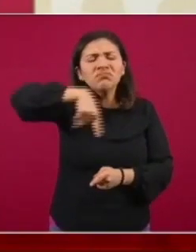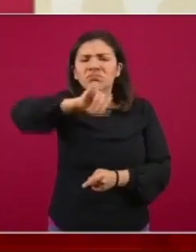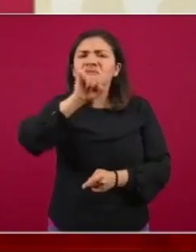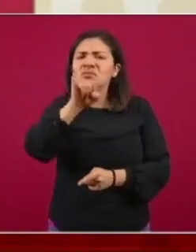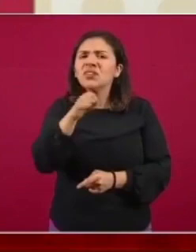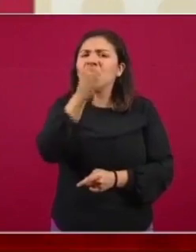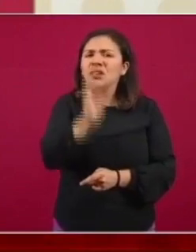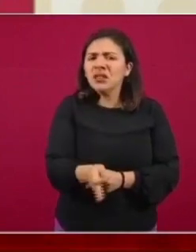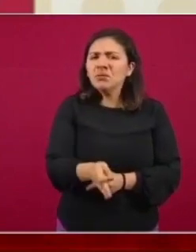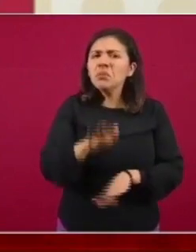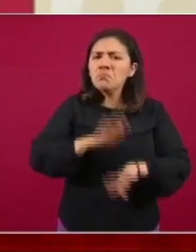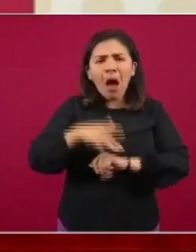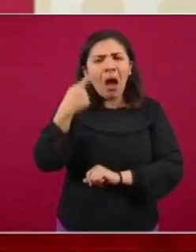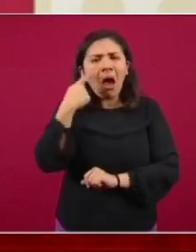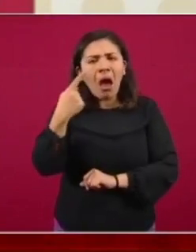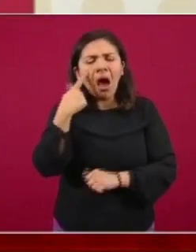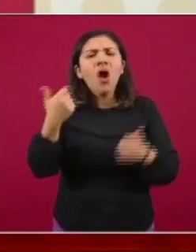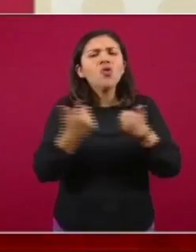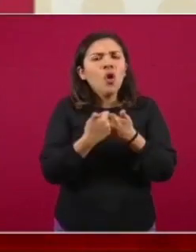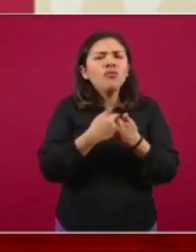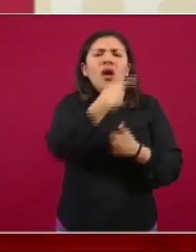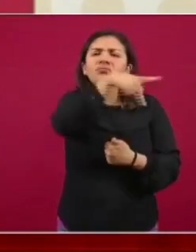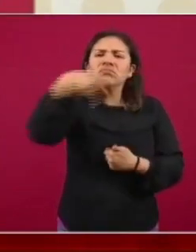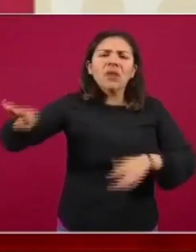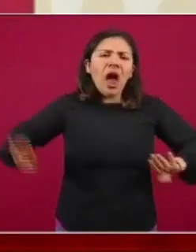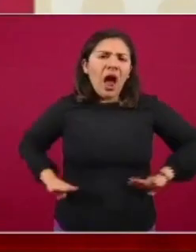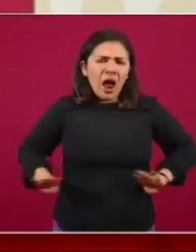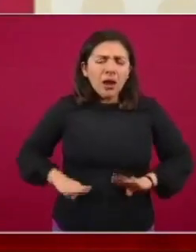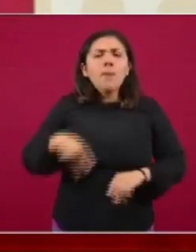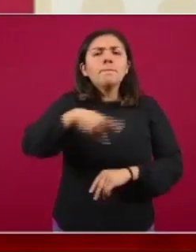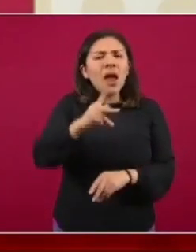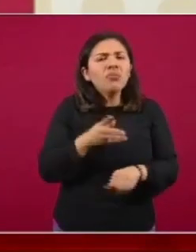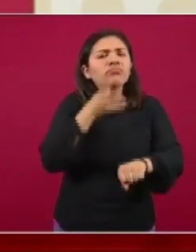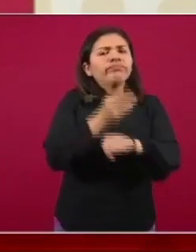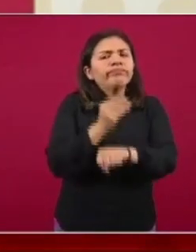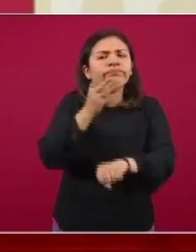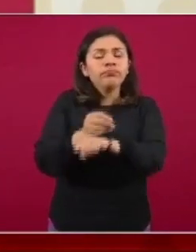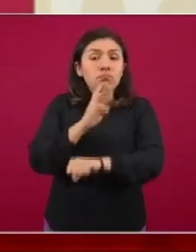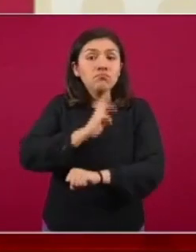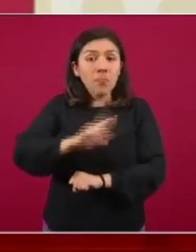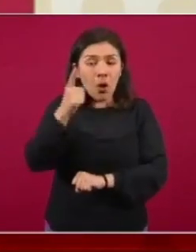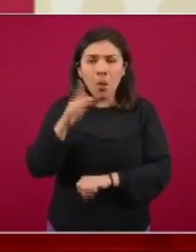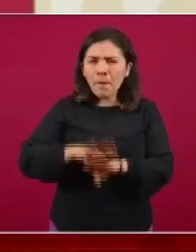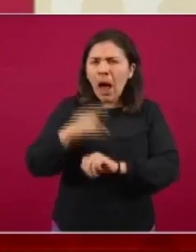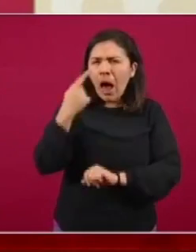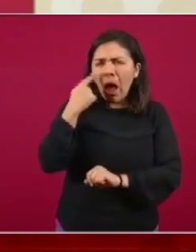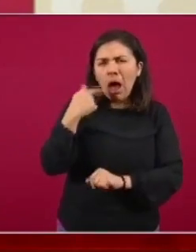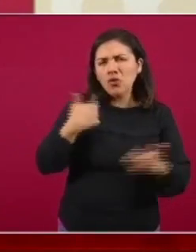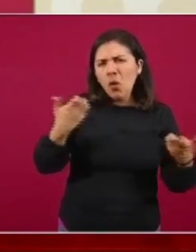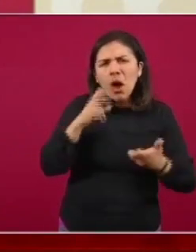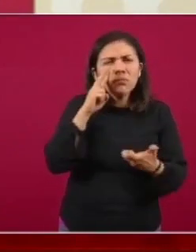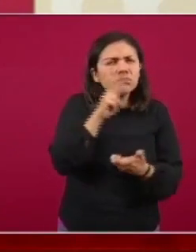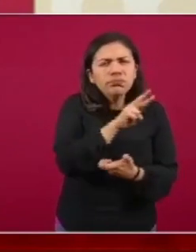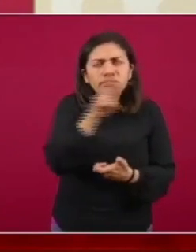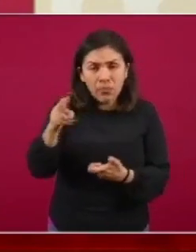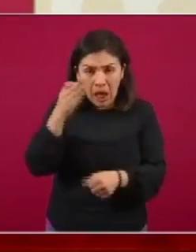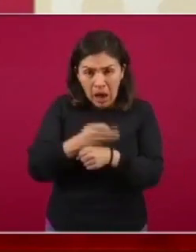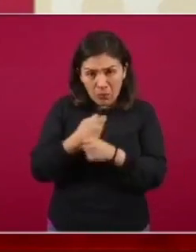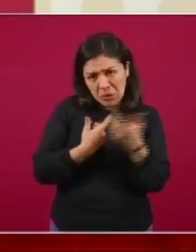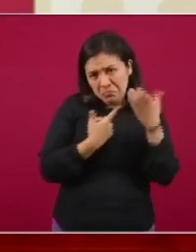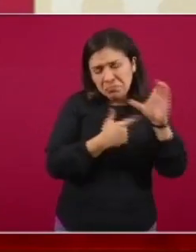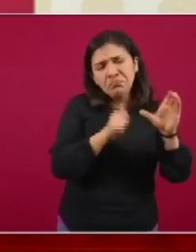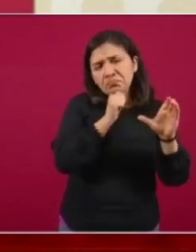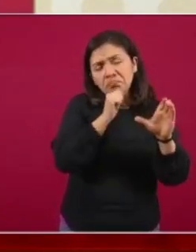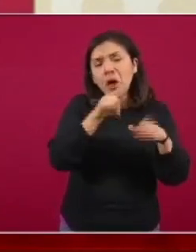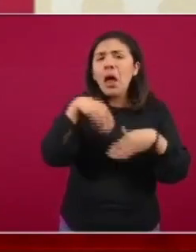en general, con muchas modalidades, y creo que van mejorando. En general tenemos y hemos hecho este seguimiento. Ahora no lo presentamos, pero